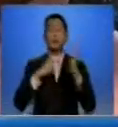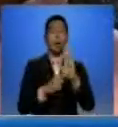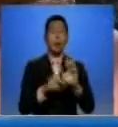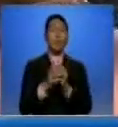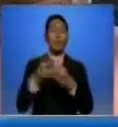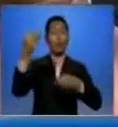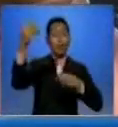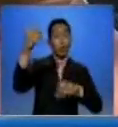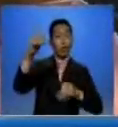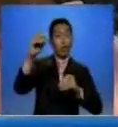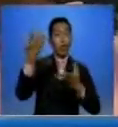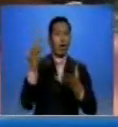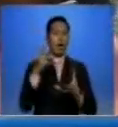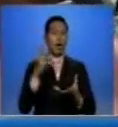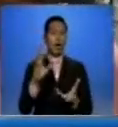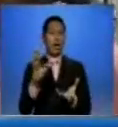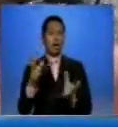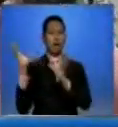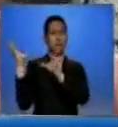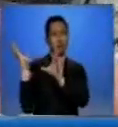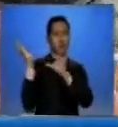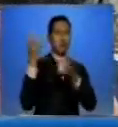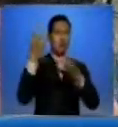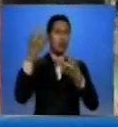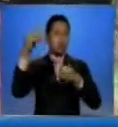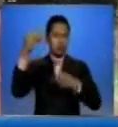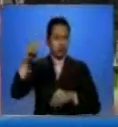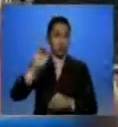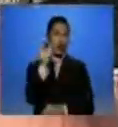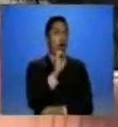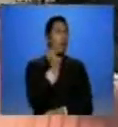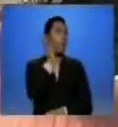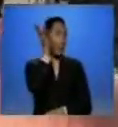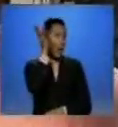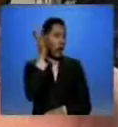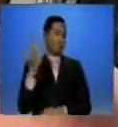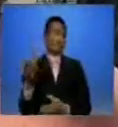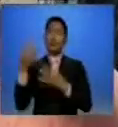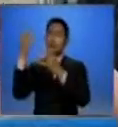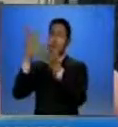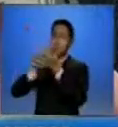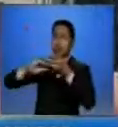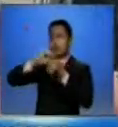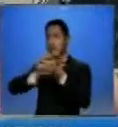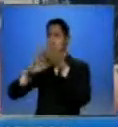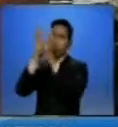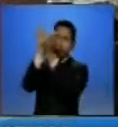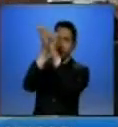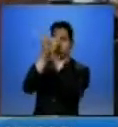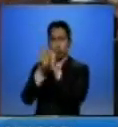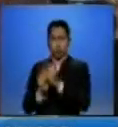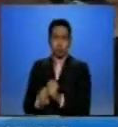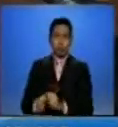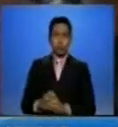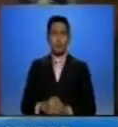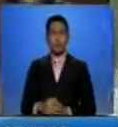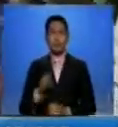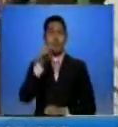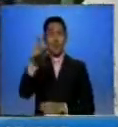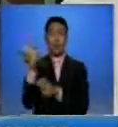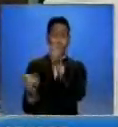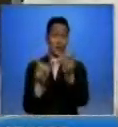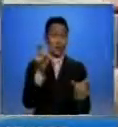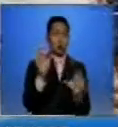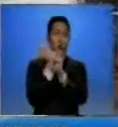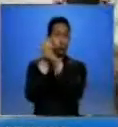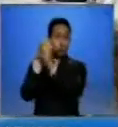azúcar. Muchas veces la gente también trabaja con papel blanco, como ese de ahí. Pero el papel blanco casi es liviano, no pesa. Los muñequeros elaboran